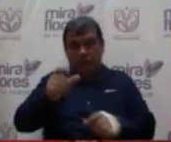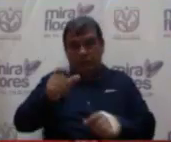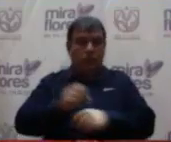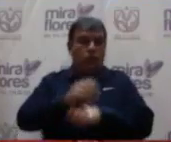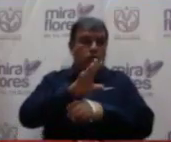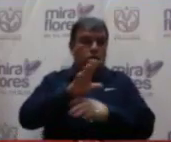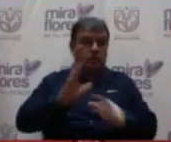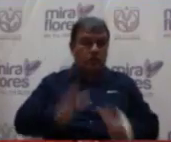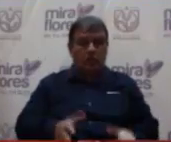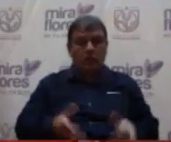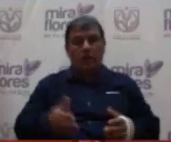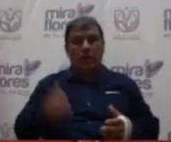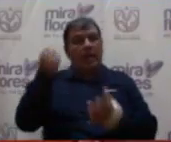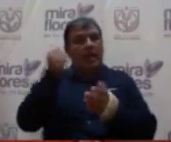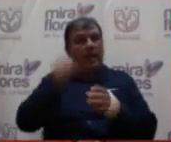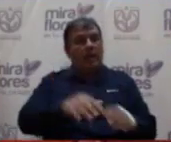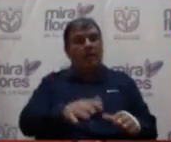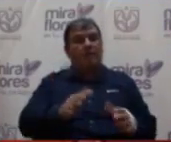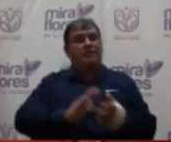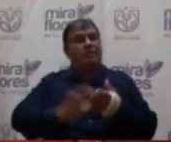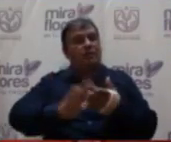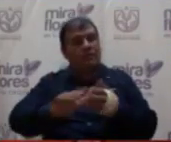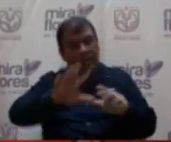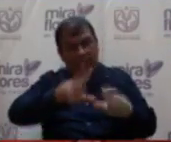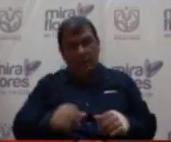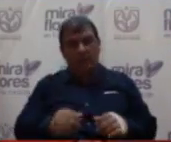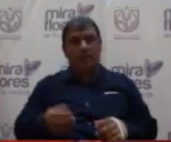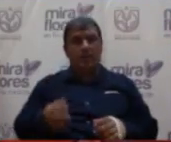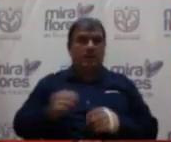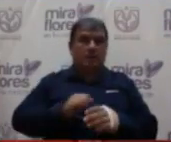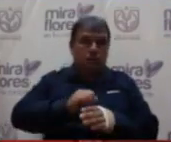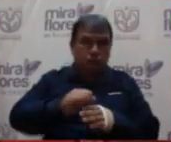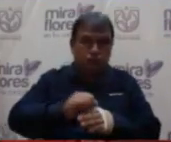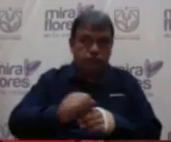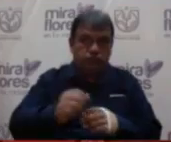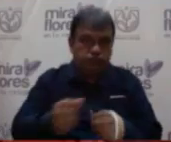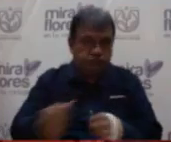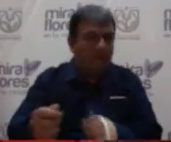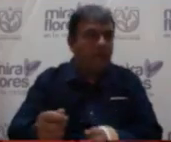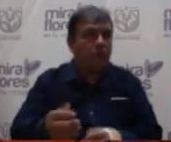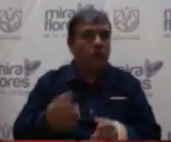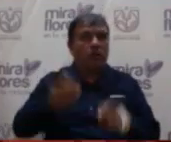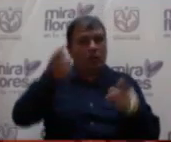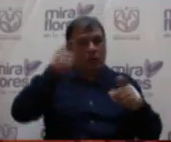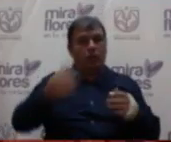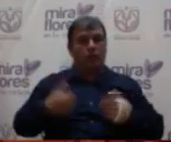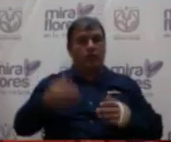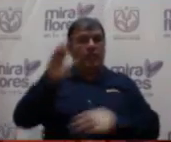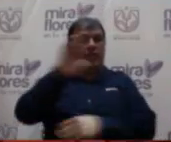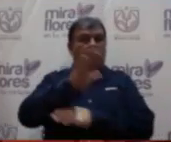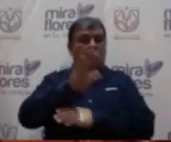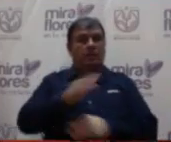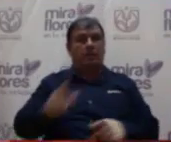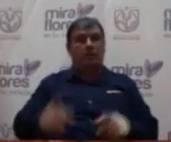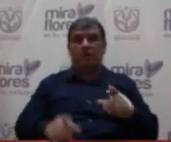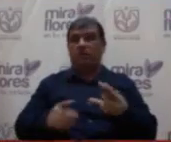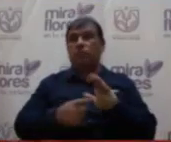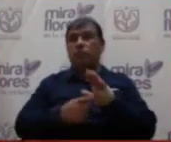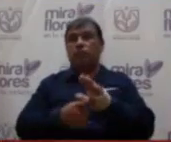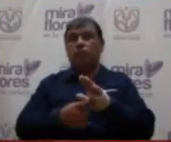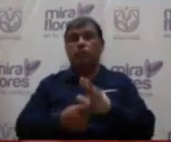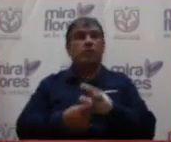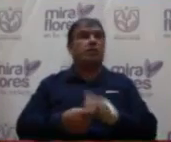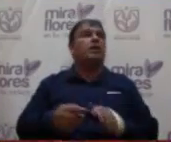de aprobación del acta para la ejecución inmediata de los acuerdos tomados esta tarde. Aquellos miembros del Consejo que estén a favor,